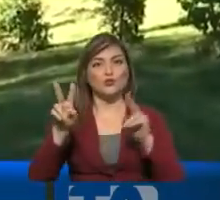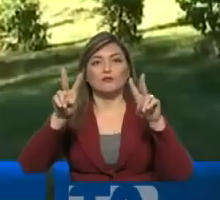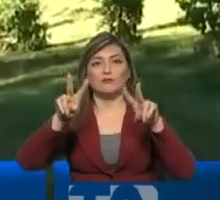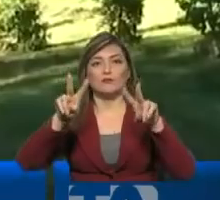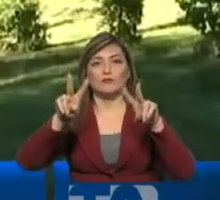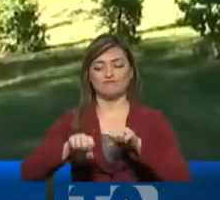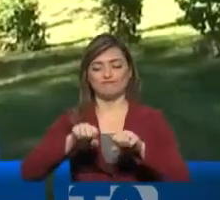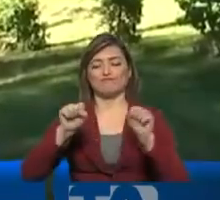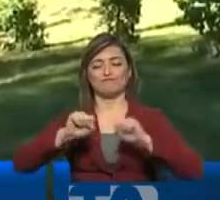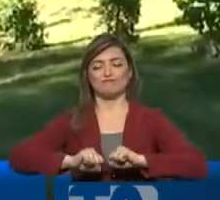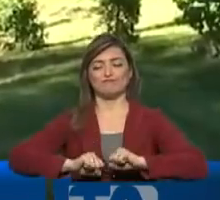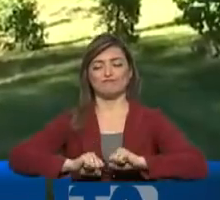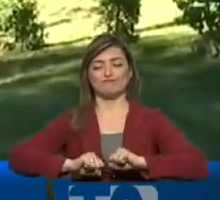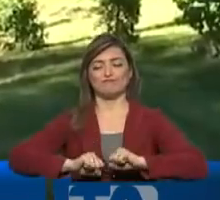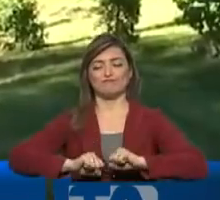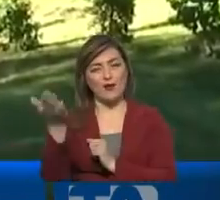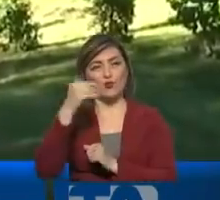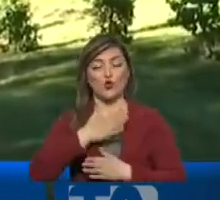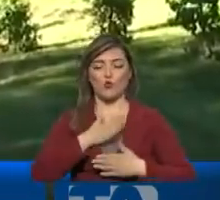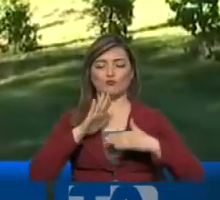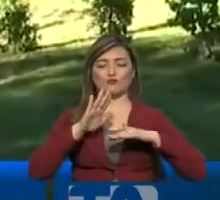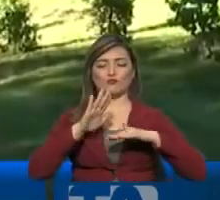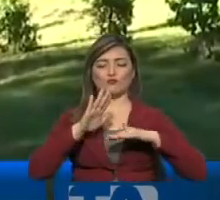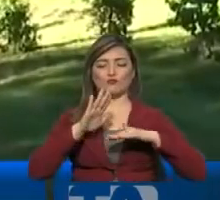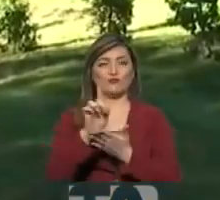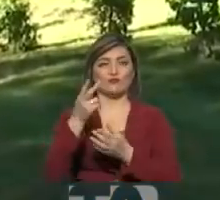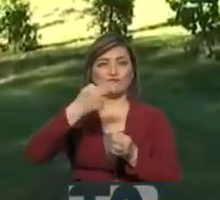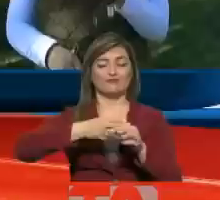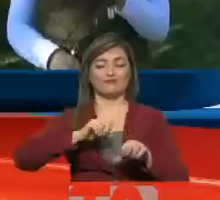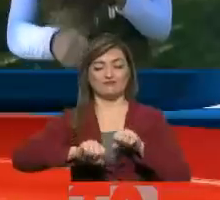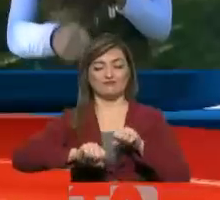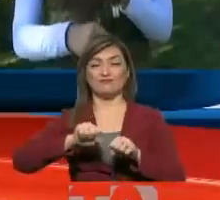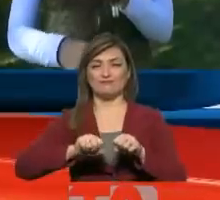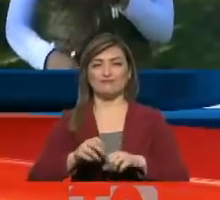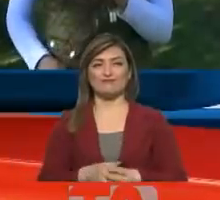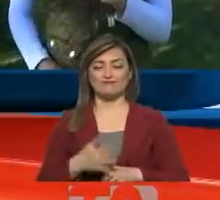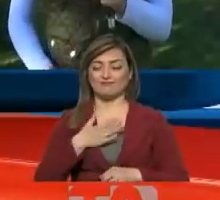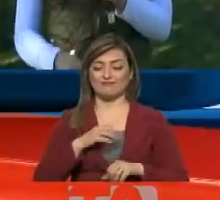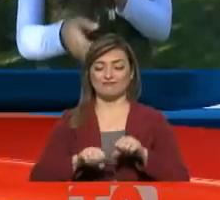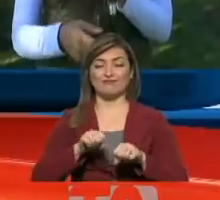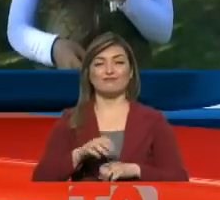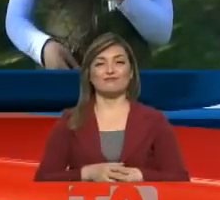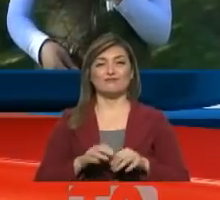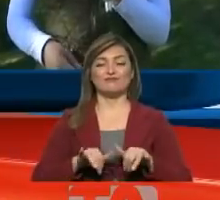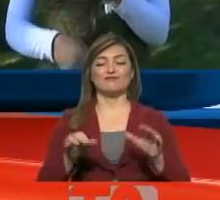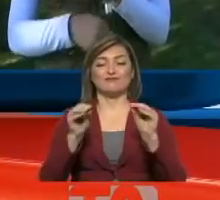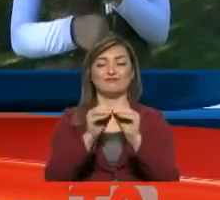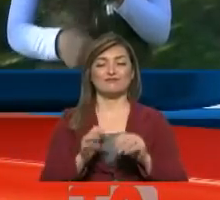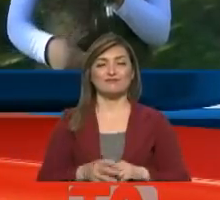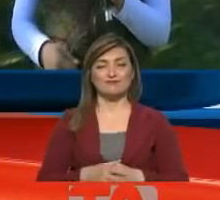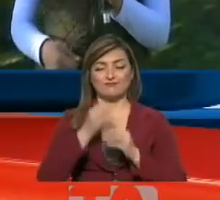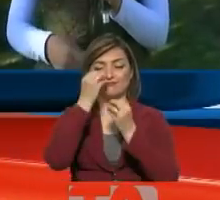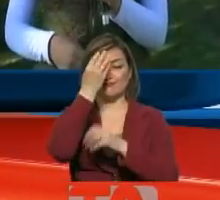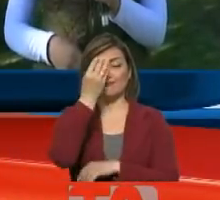ciudad, así que aprovechen este fin de semana por aquí. mi bicicleta. Regresamos con ustedes con